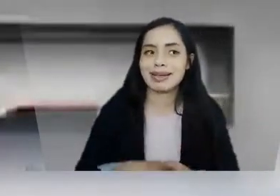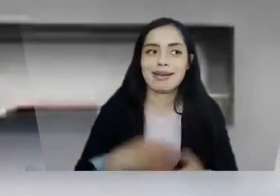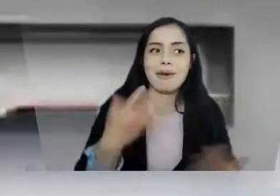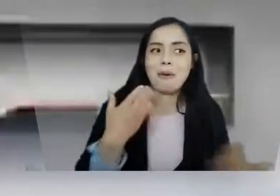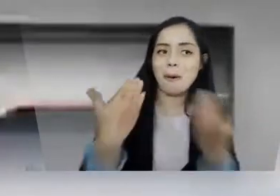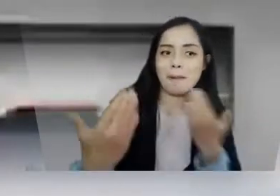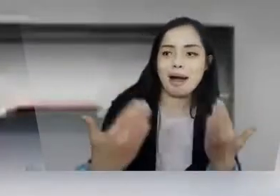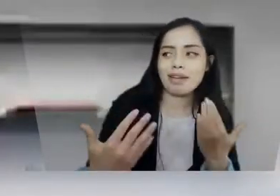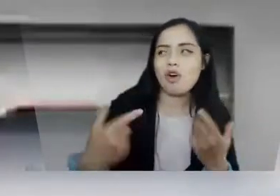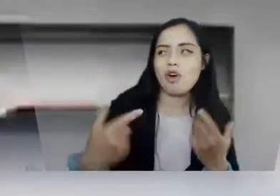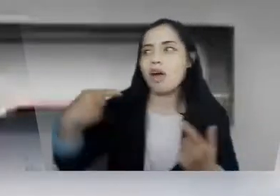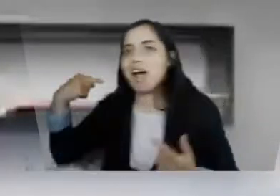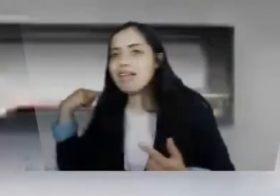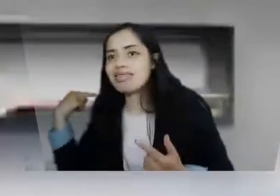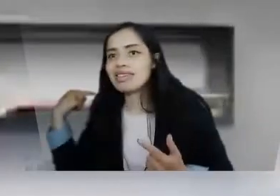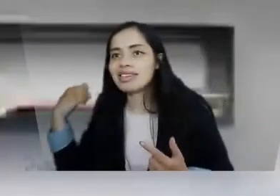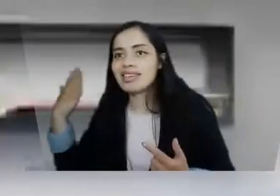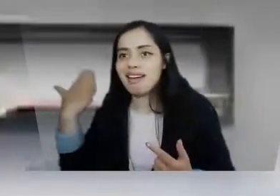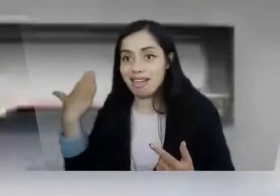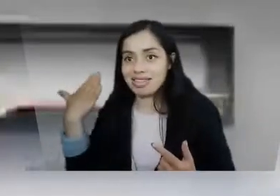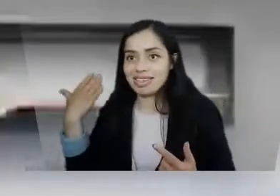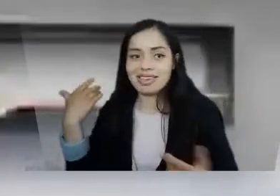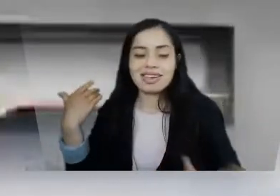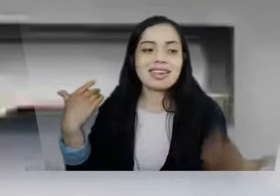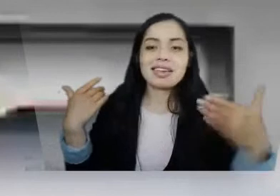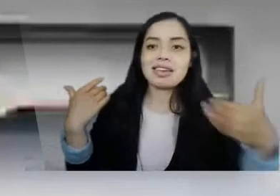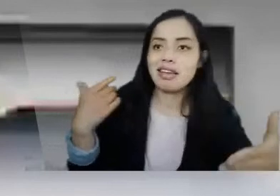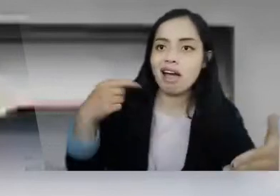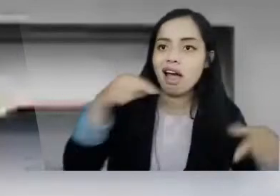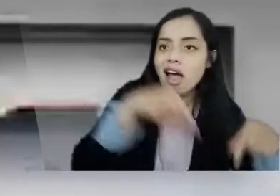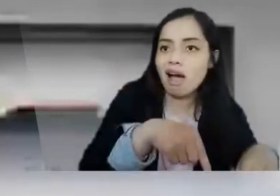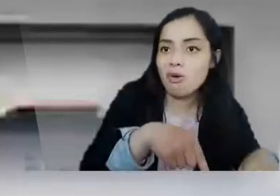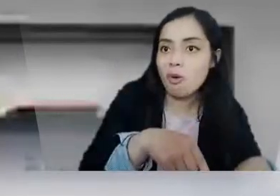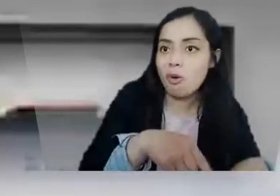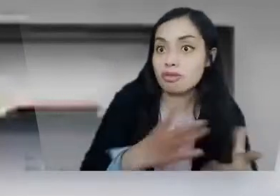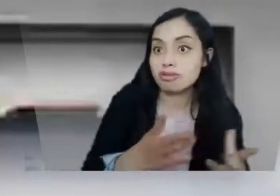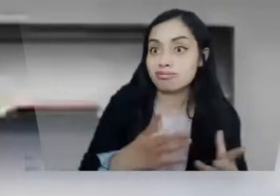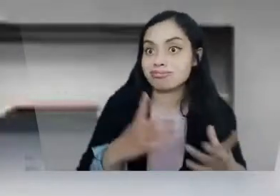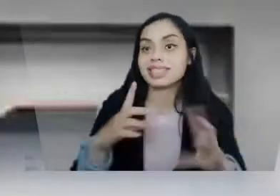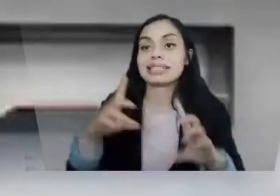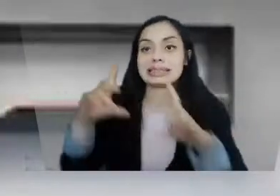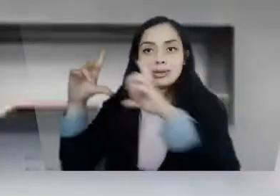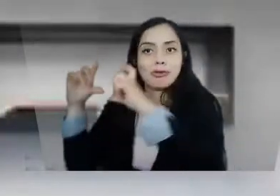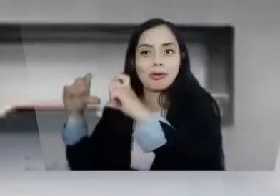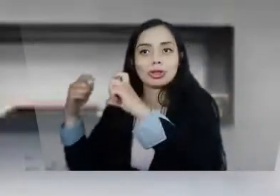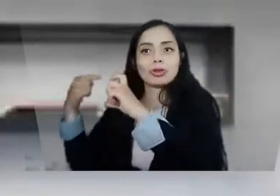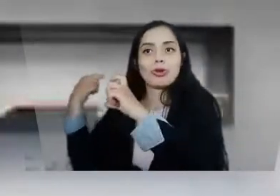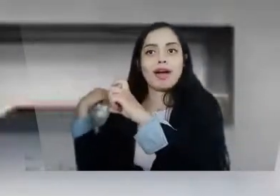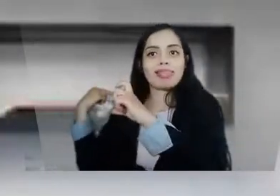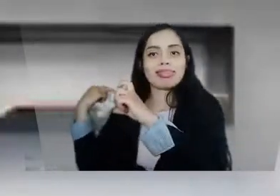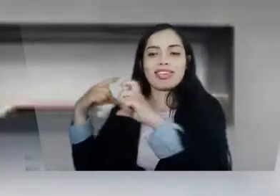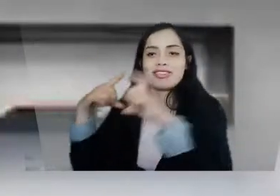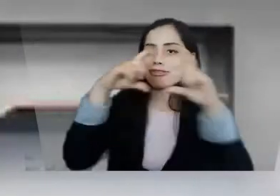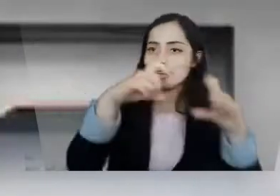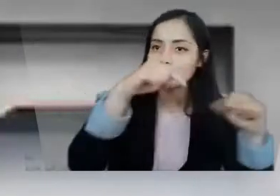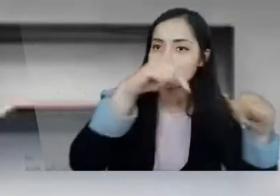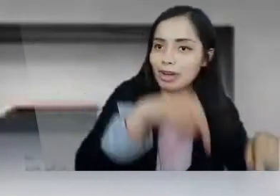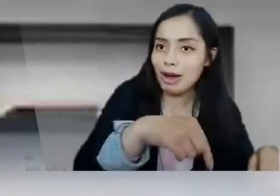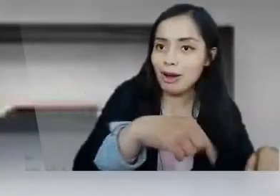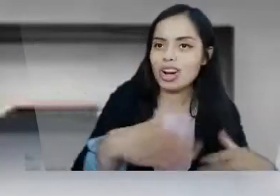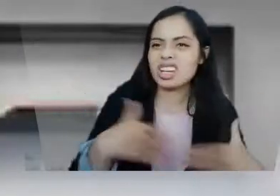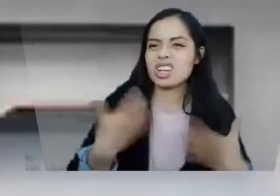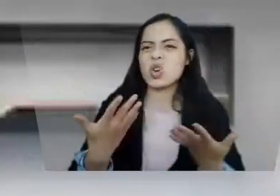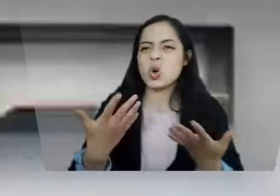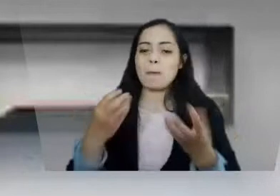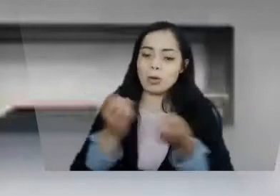de hace más de 100 años con la foto actual de cómo estamos en términos de diversidad biológica en esos territorios. Así que es de resaltar esto,